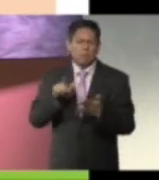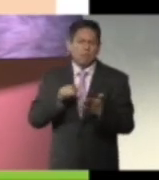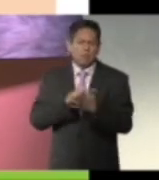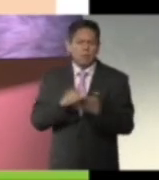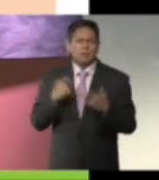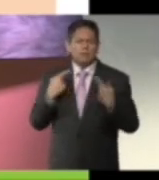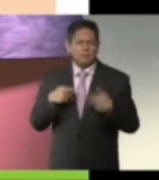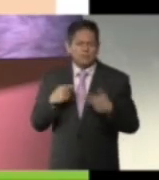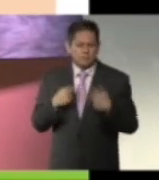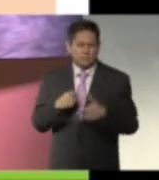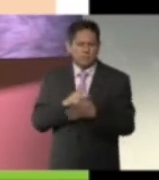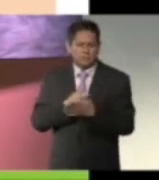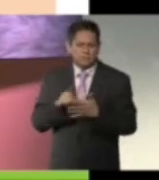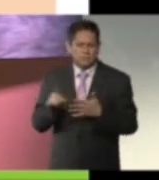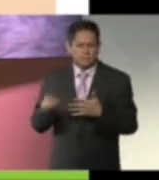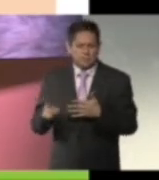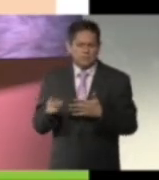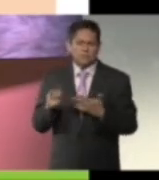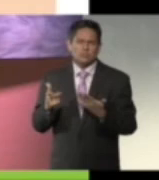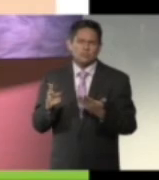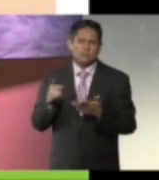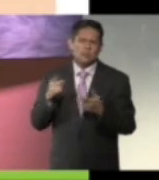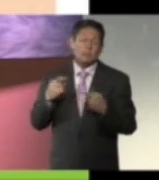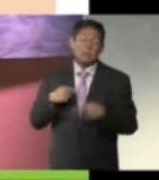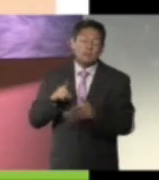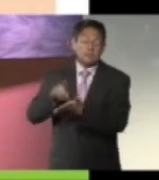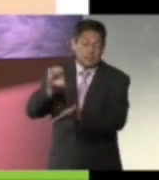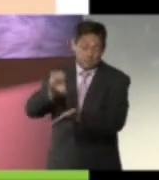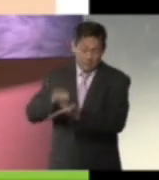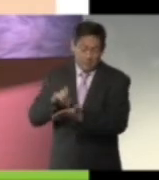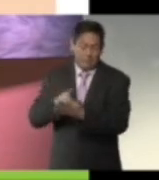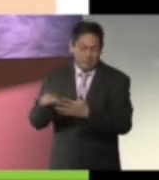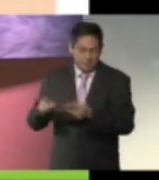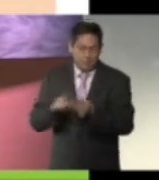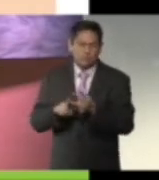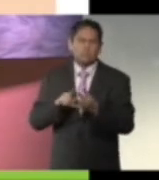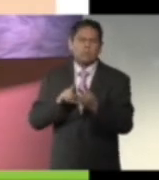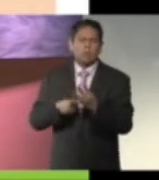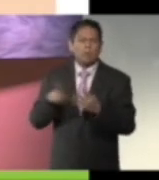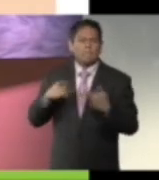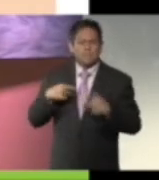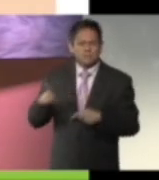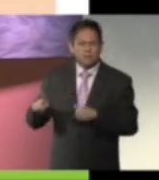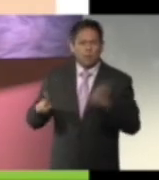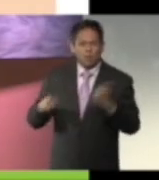personas con discapacidad, contra la tortura, contra